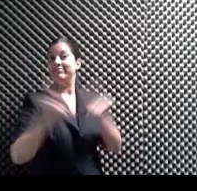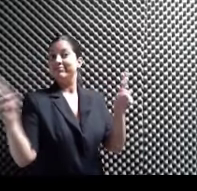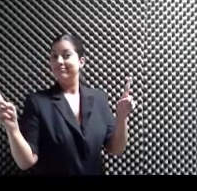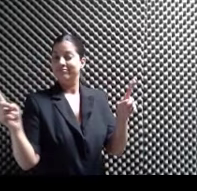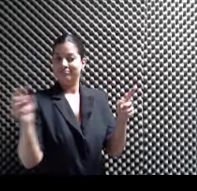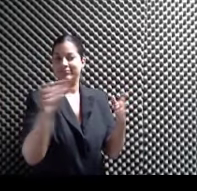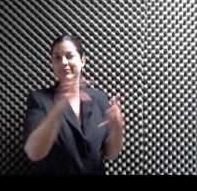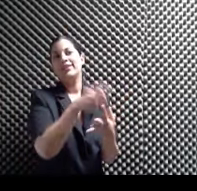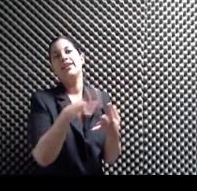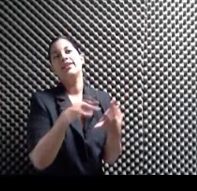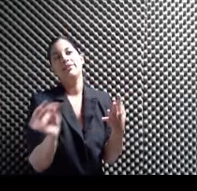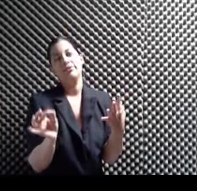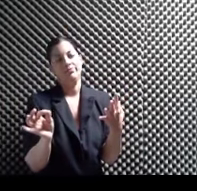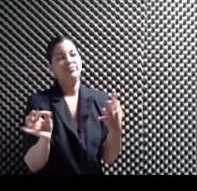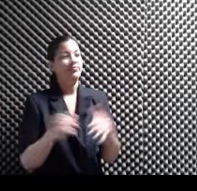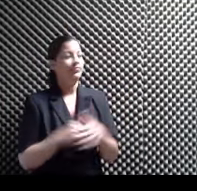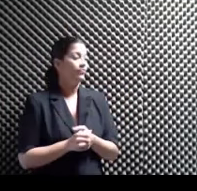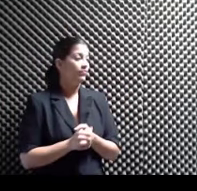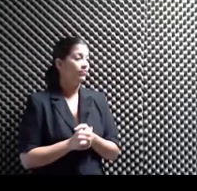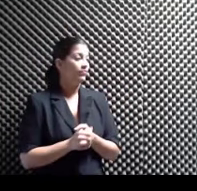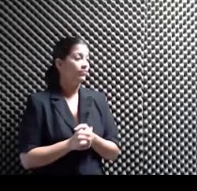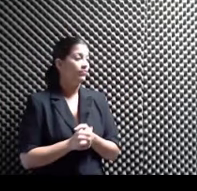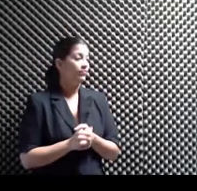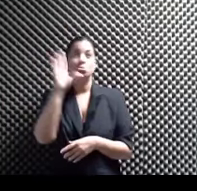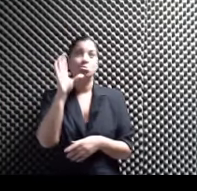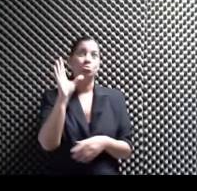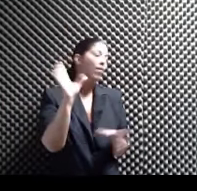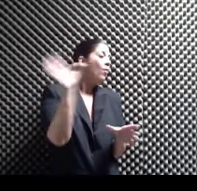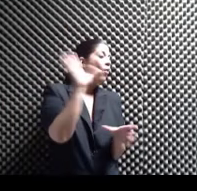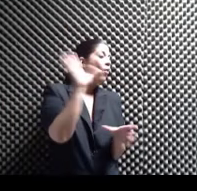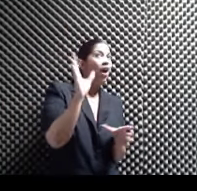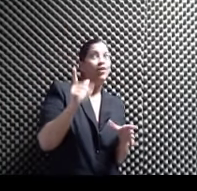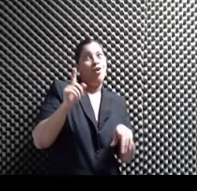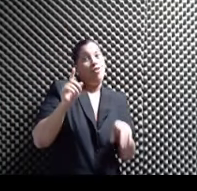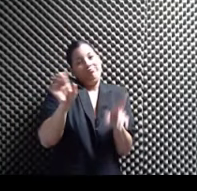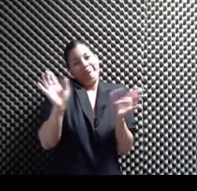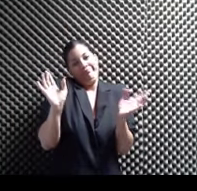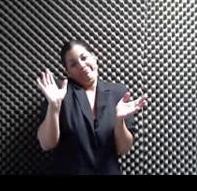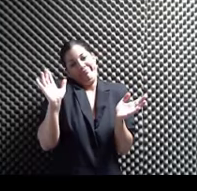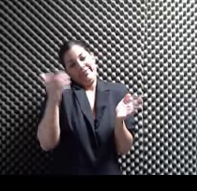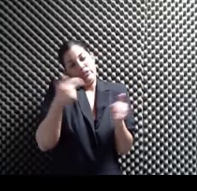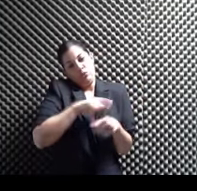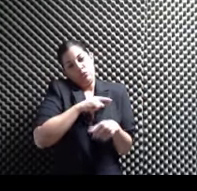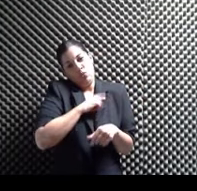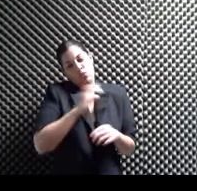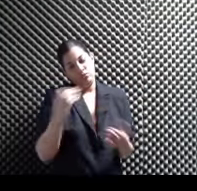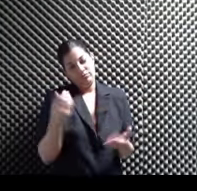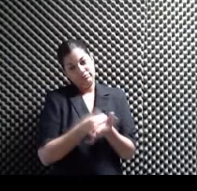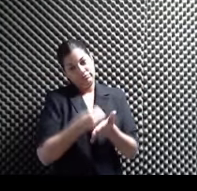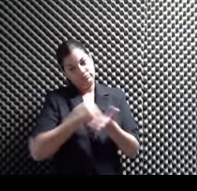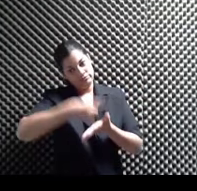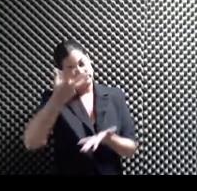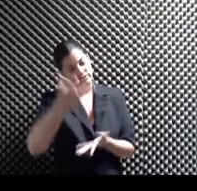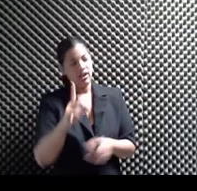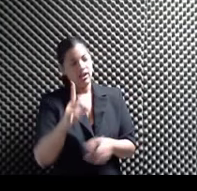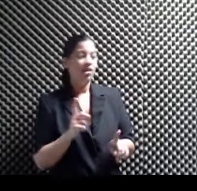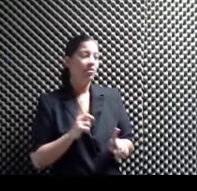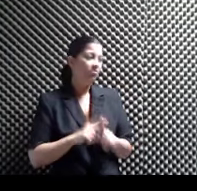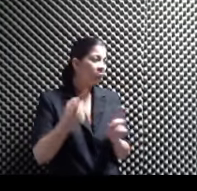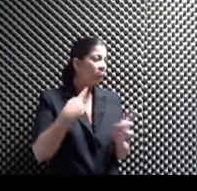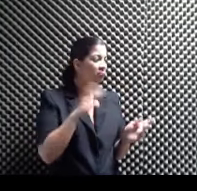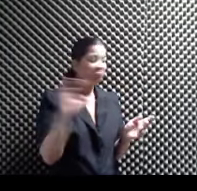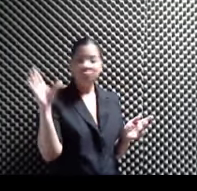Eso pues nos tiramos A buscar locales Así como si tuviéramos dinero Pero en realidad Pues eso dio pie A que nos diéramos cuenta De que no es tan